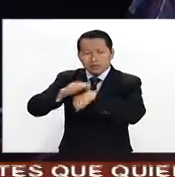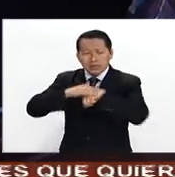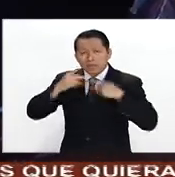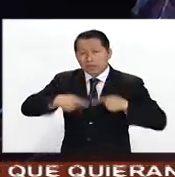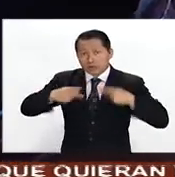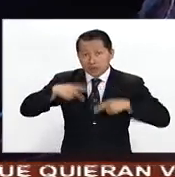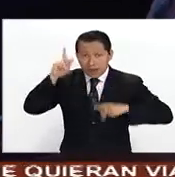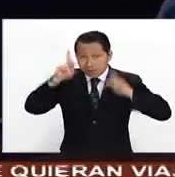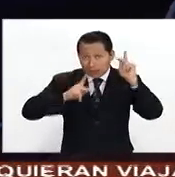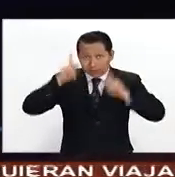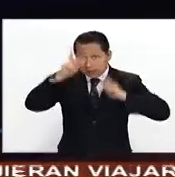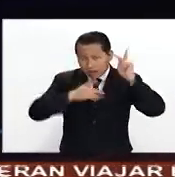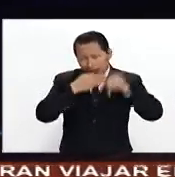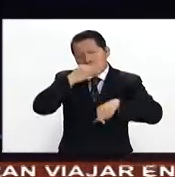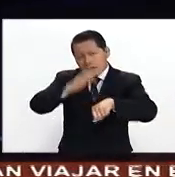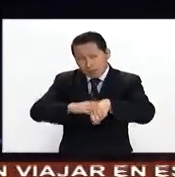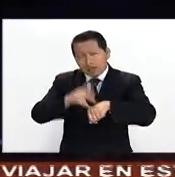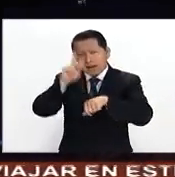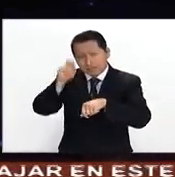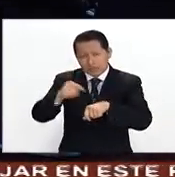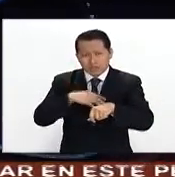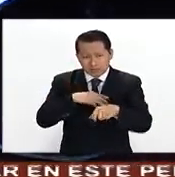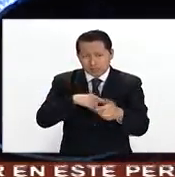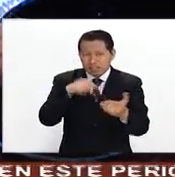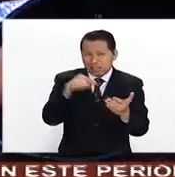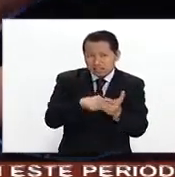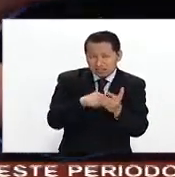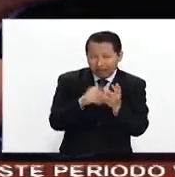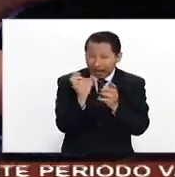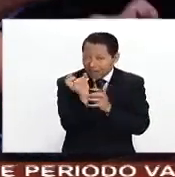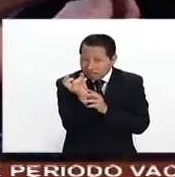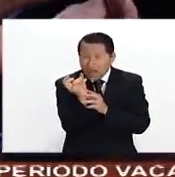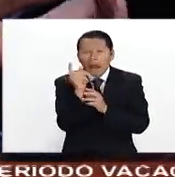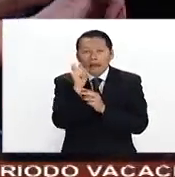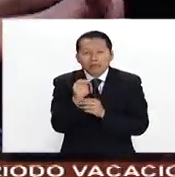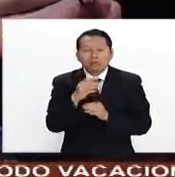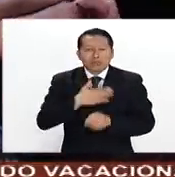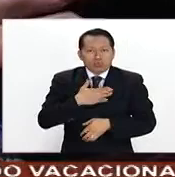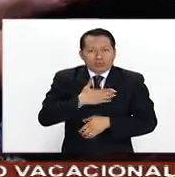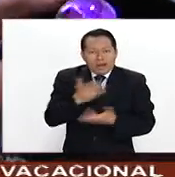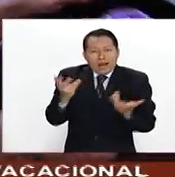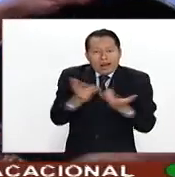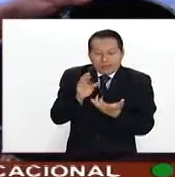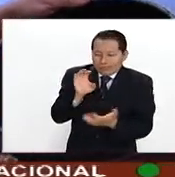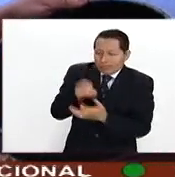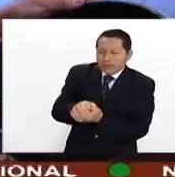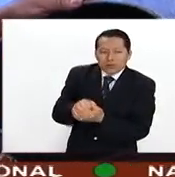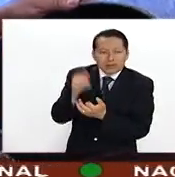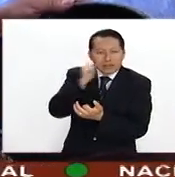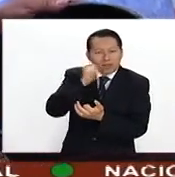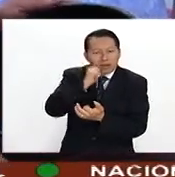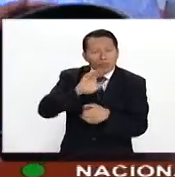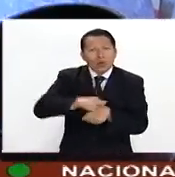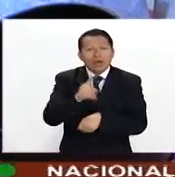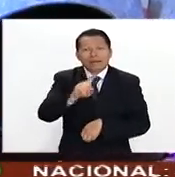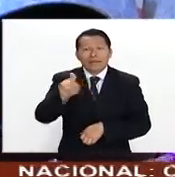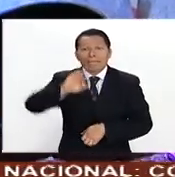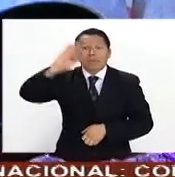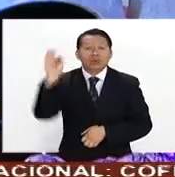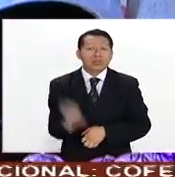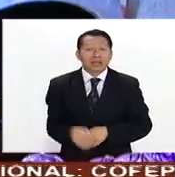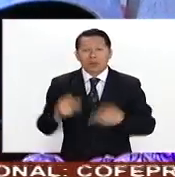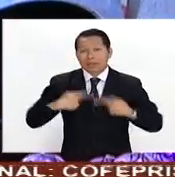nos visita que, pues, que se llevan un pedazo de nosotros en cada esfera que se llevan, ya que es 100%